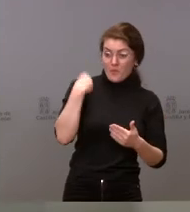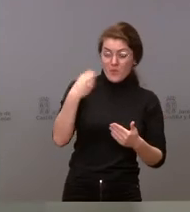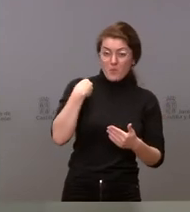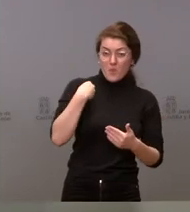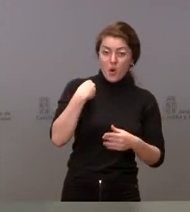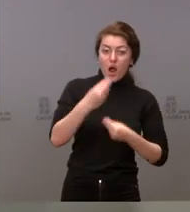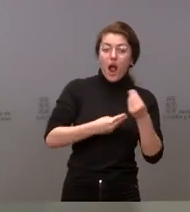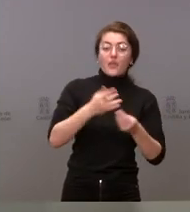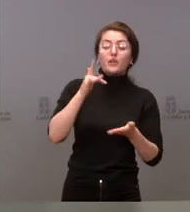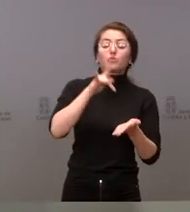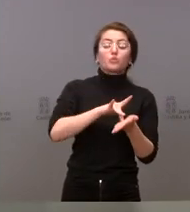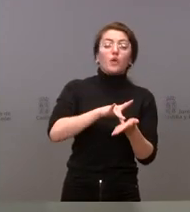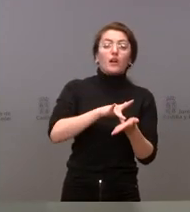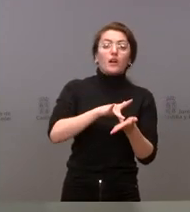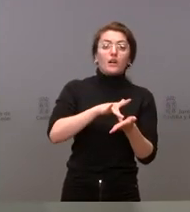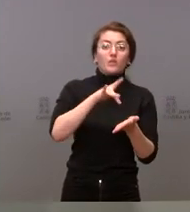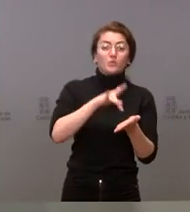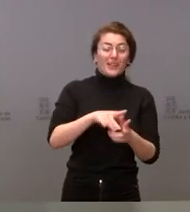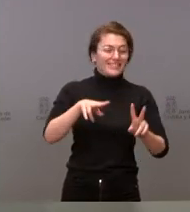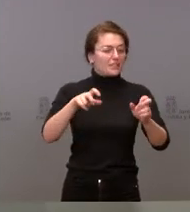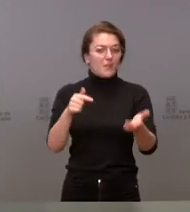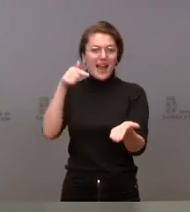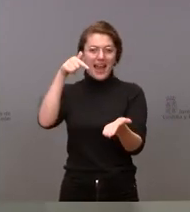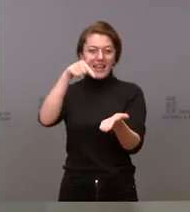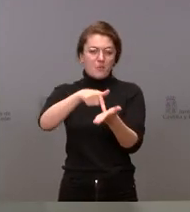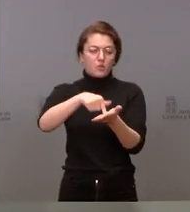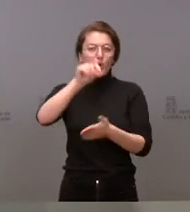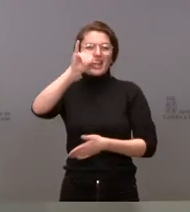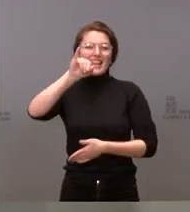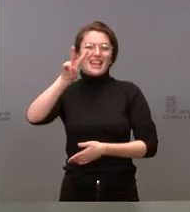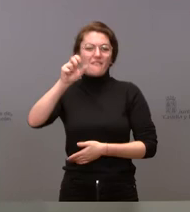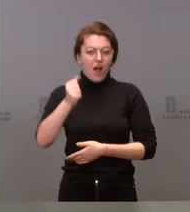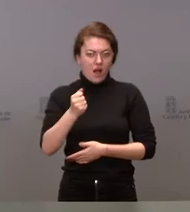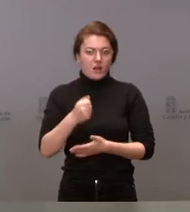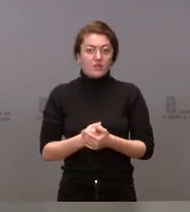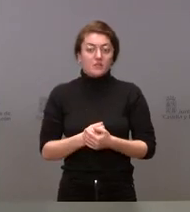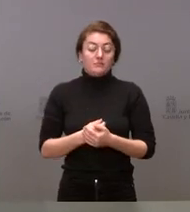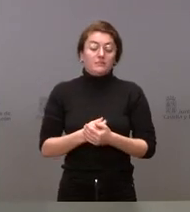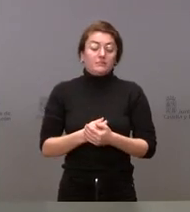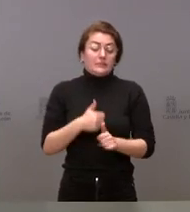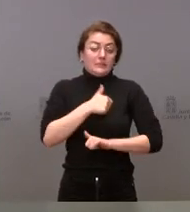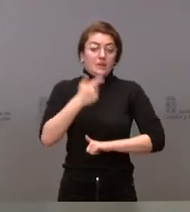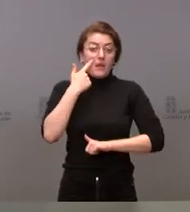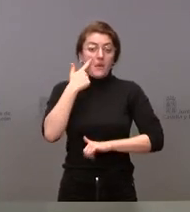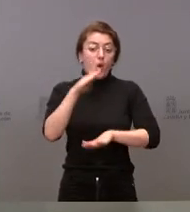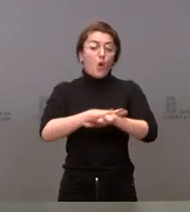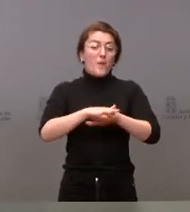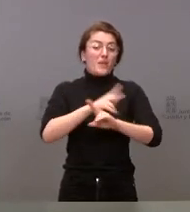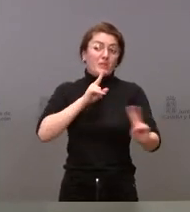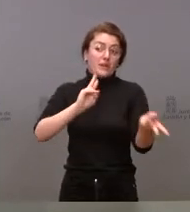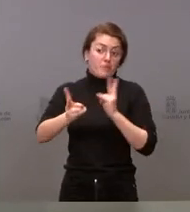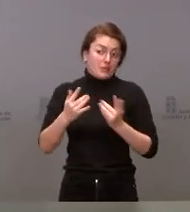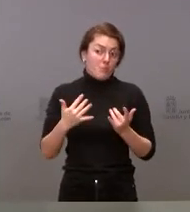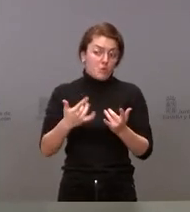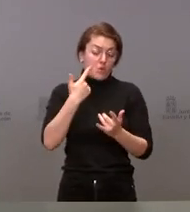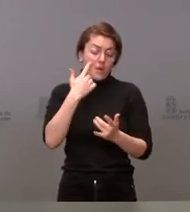recurrió el tema del iva veremos que el plazo más breve posible pues el gobierno pueda contestar favorablemente y pueda rectificar